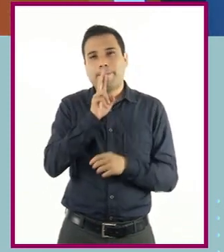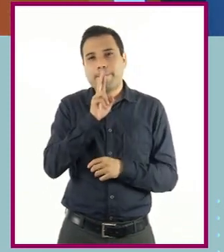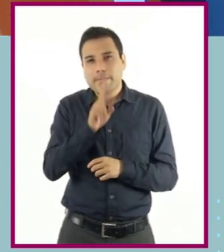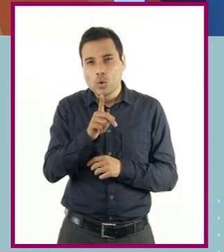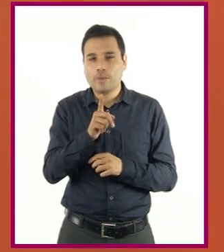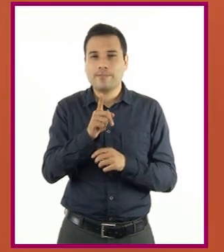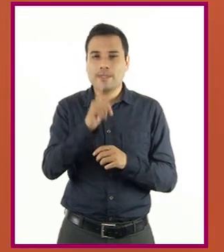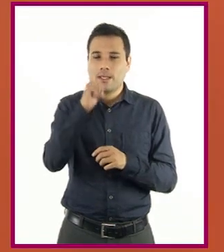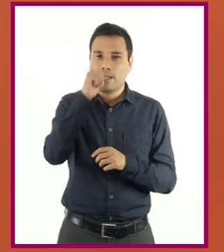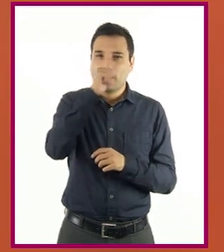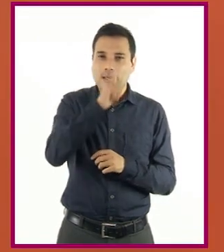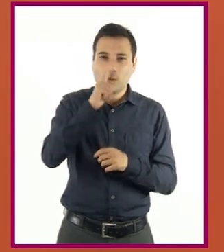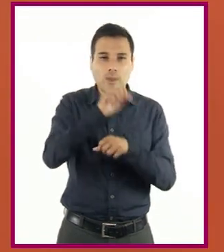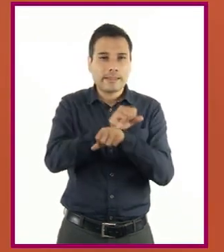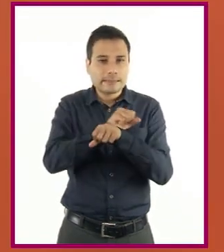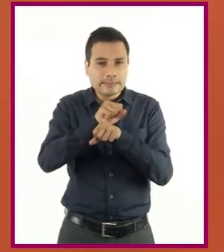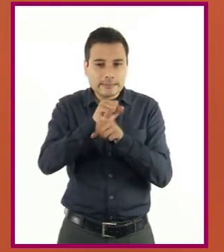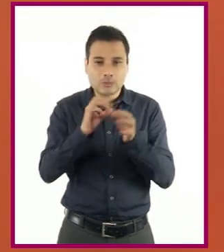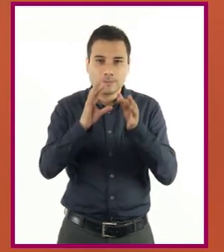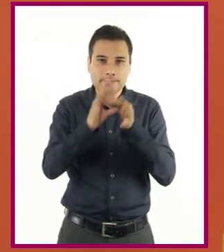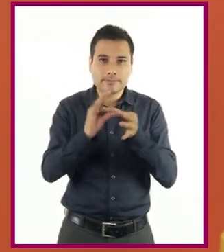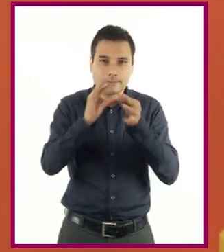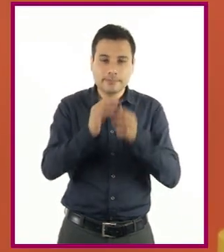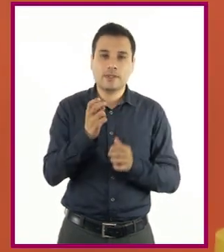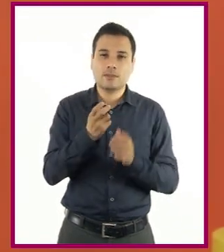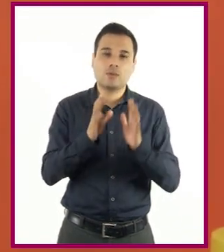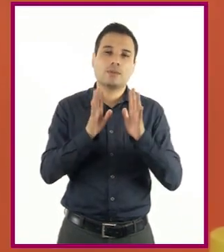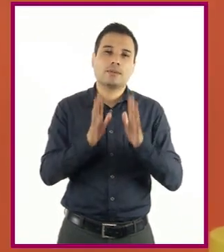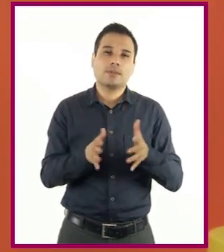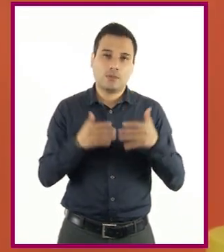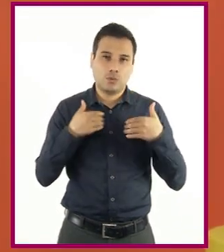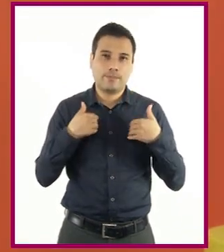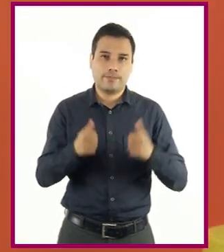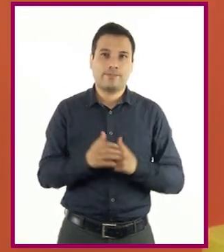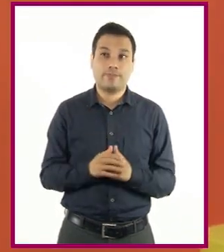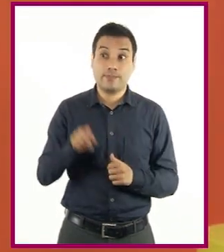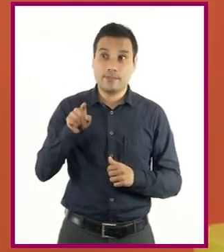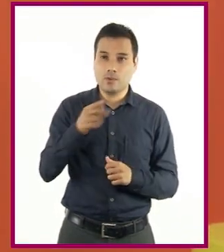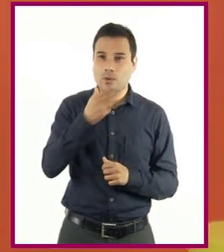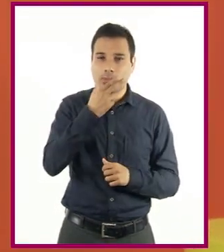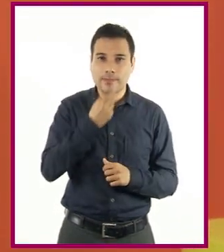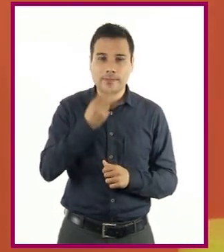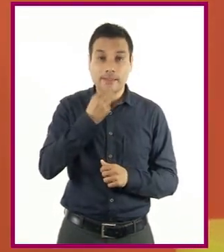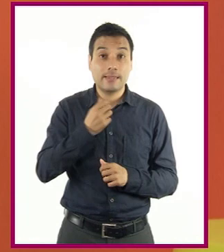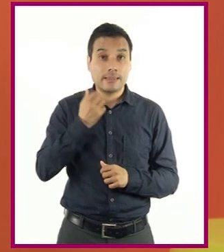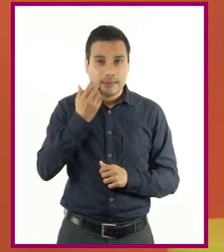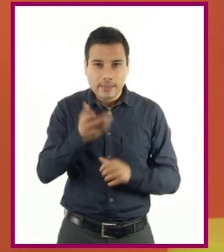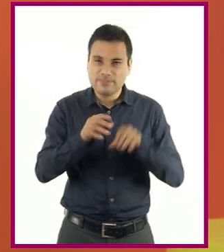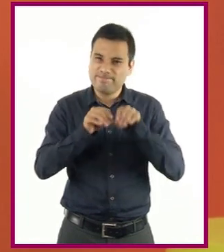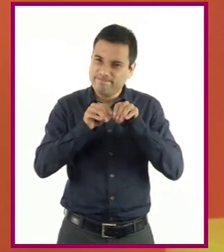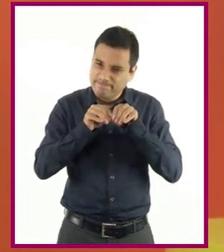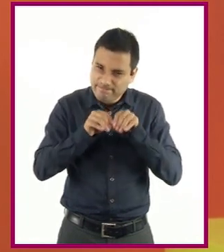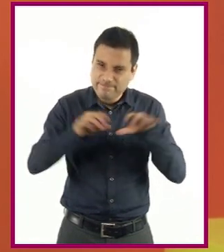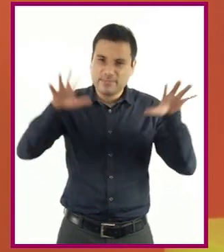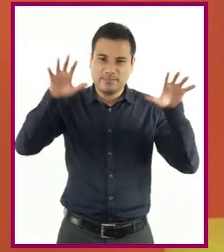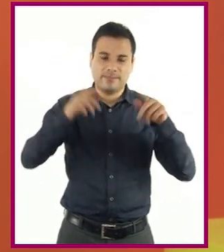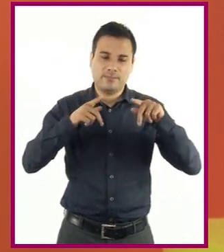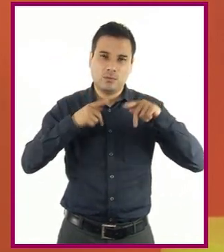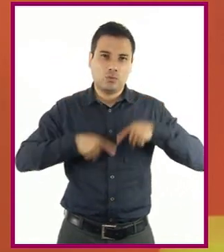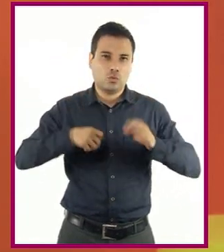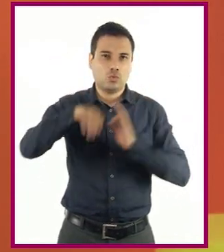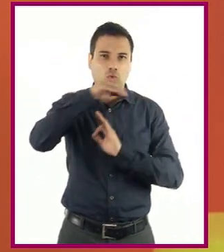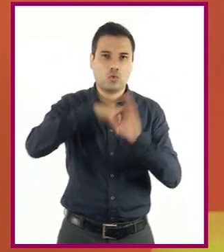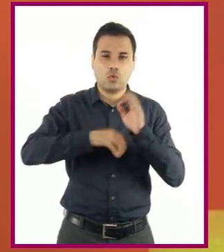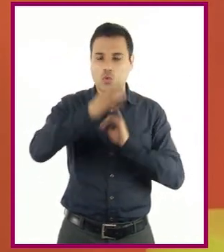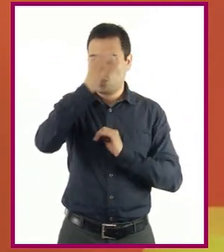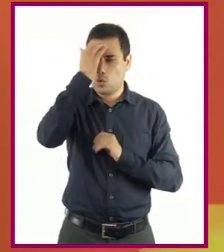más accesible. Con eso me queda más claro que buscaba compartir todo su conocimiento. Esta fue otra de